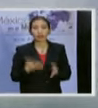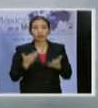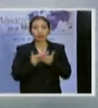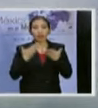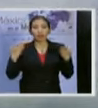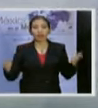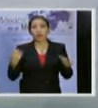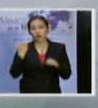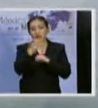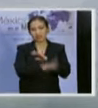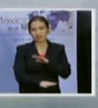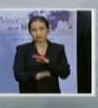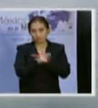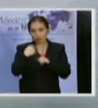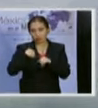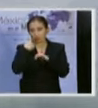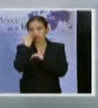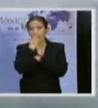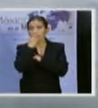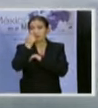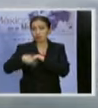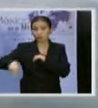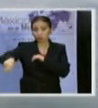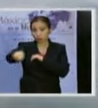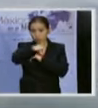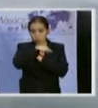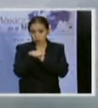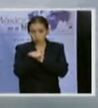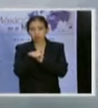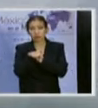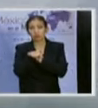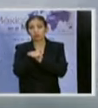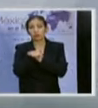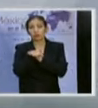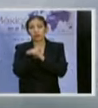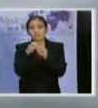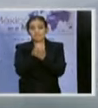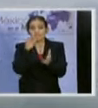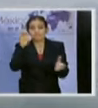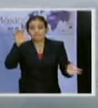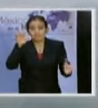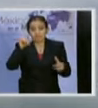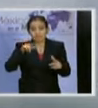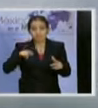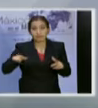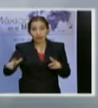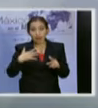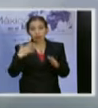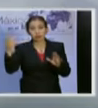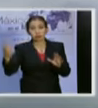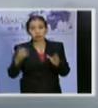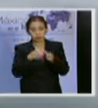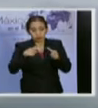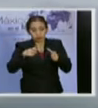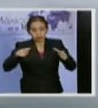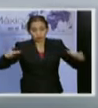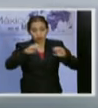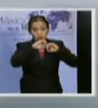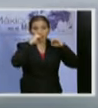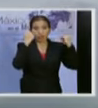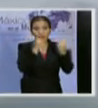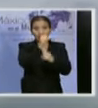que con base en eso yo quisiera decirles a ustedes que el incremento que se da exponencial de estas